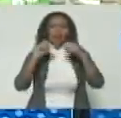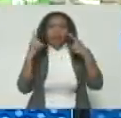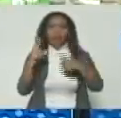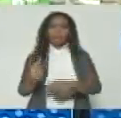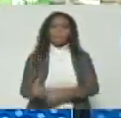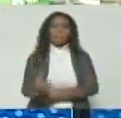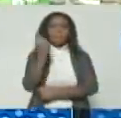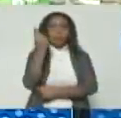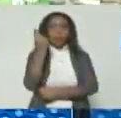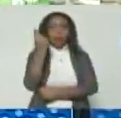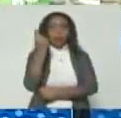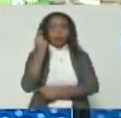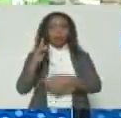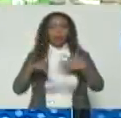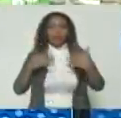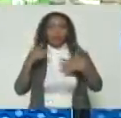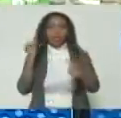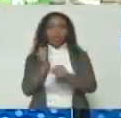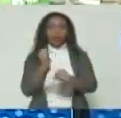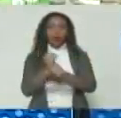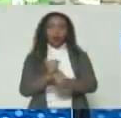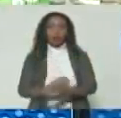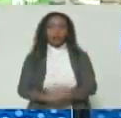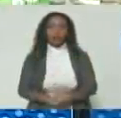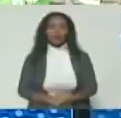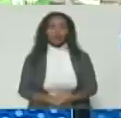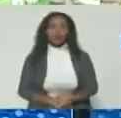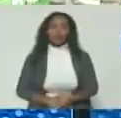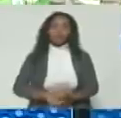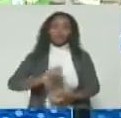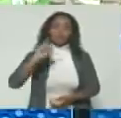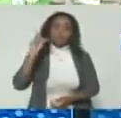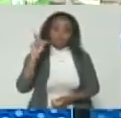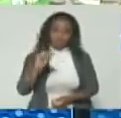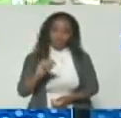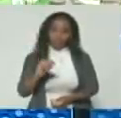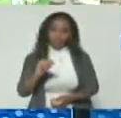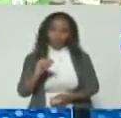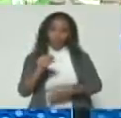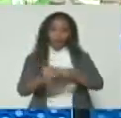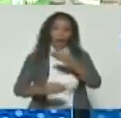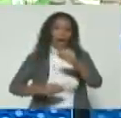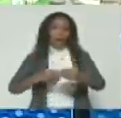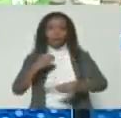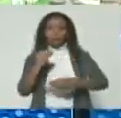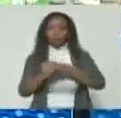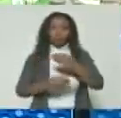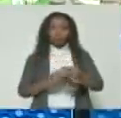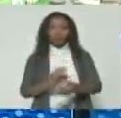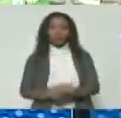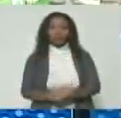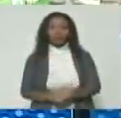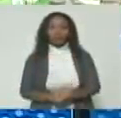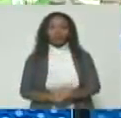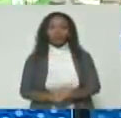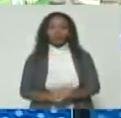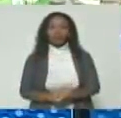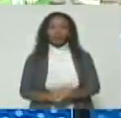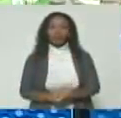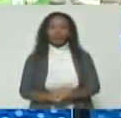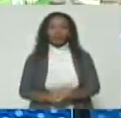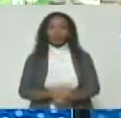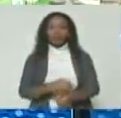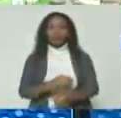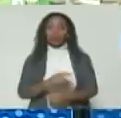acto. Y también ascendido y designado